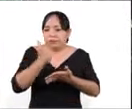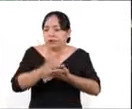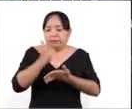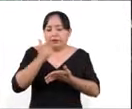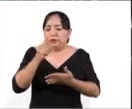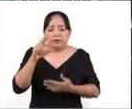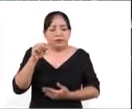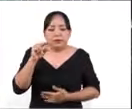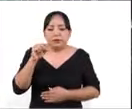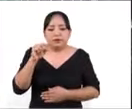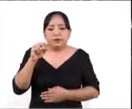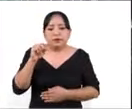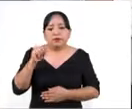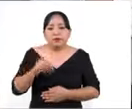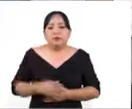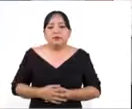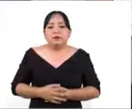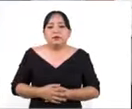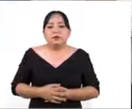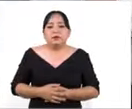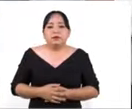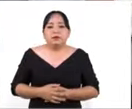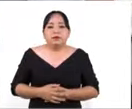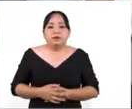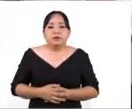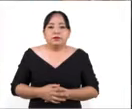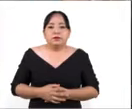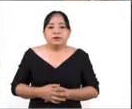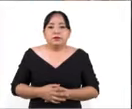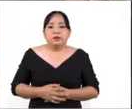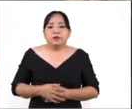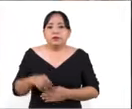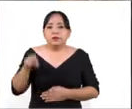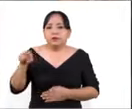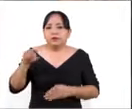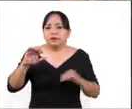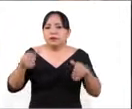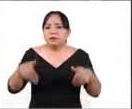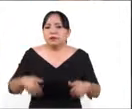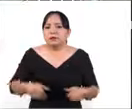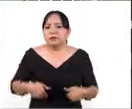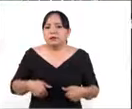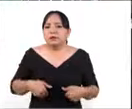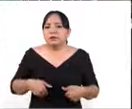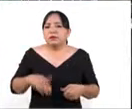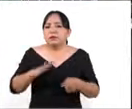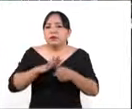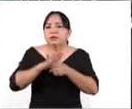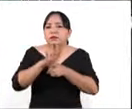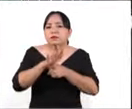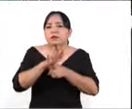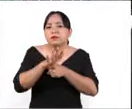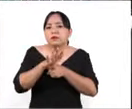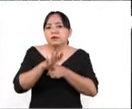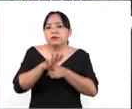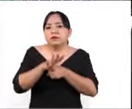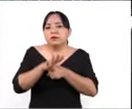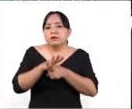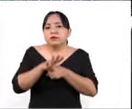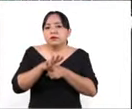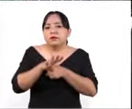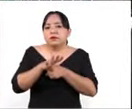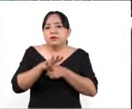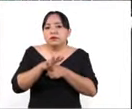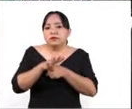No. O sea, ¿pero cuál fue la causa de la lesión? ¿Quiere que lo comente? Sí, por favor. Es